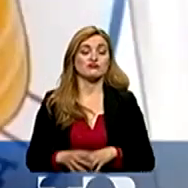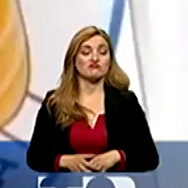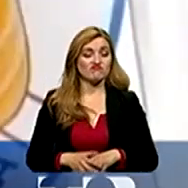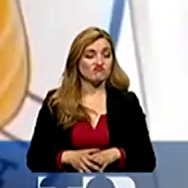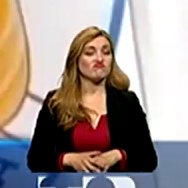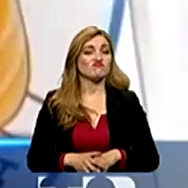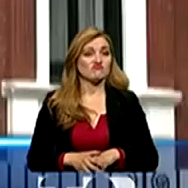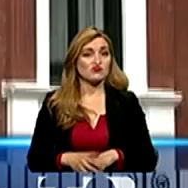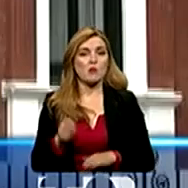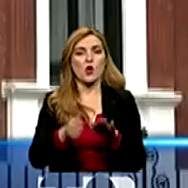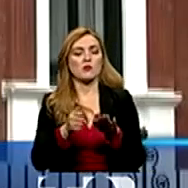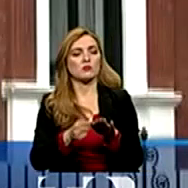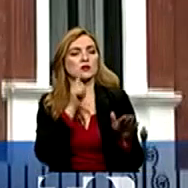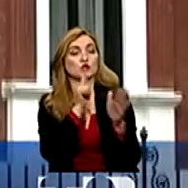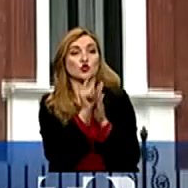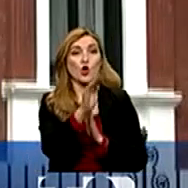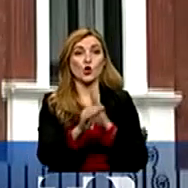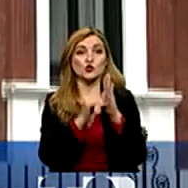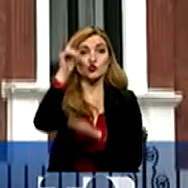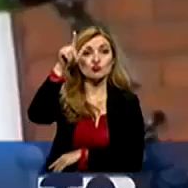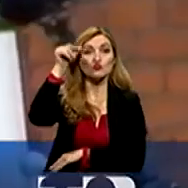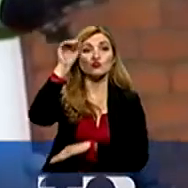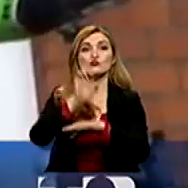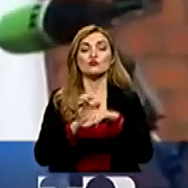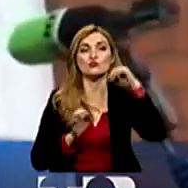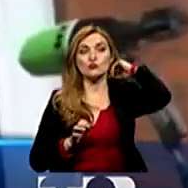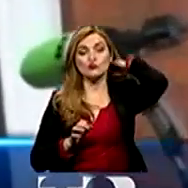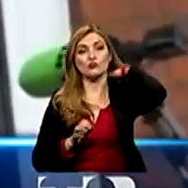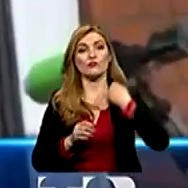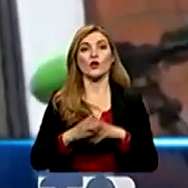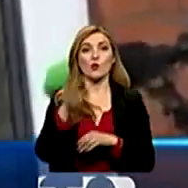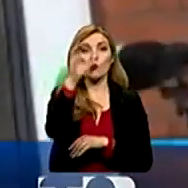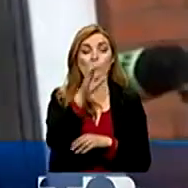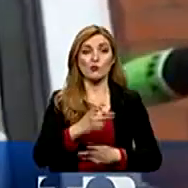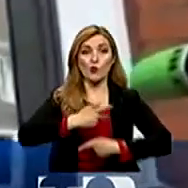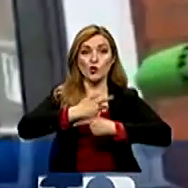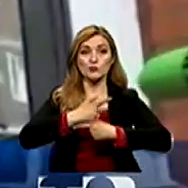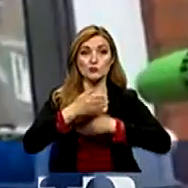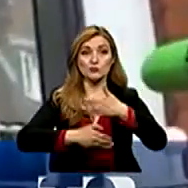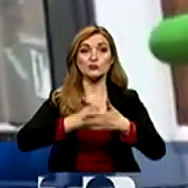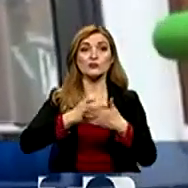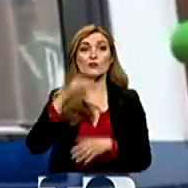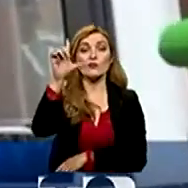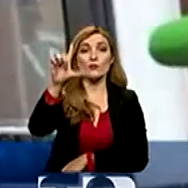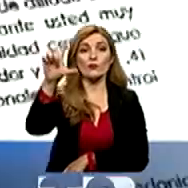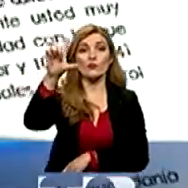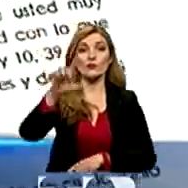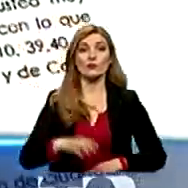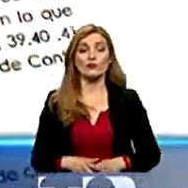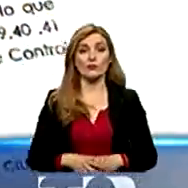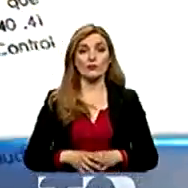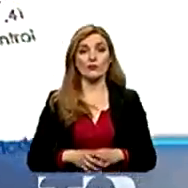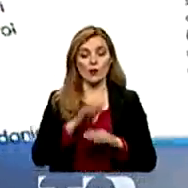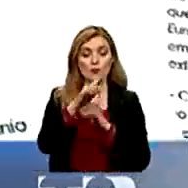y es por ello que inició acciones contra el Estado ecuatoriano. Busca una acción de protección y la audiencia será este lunes. Según